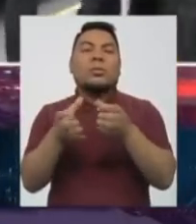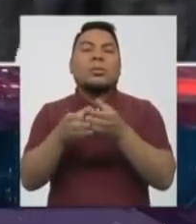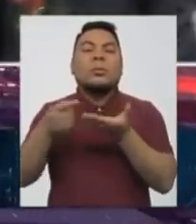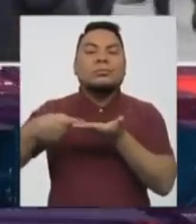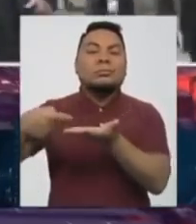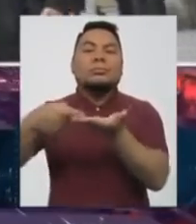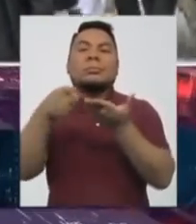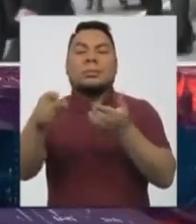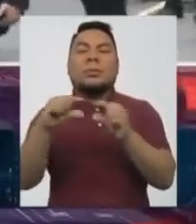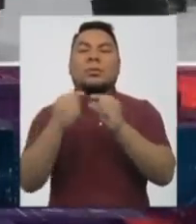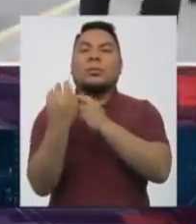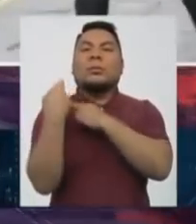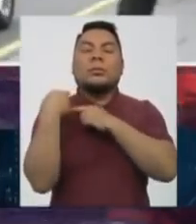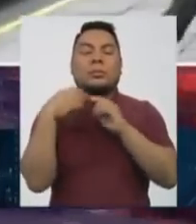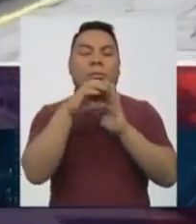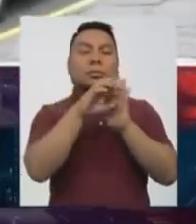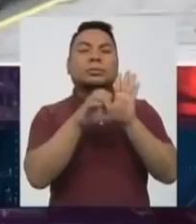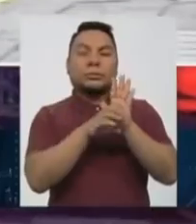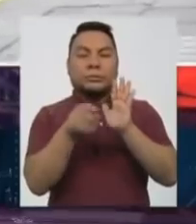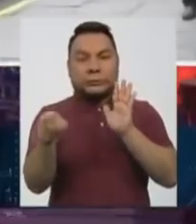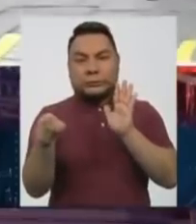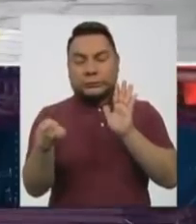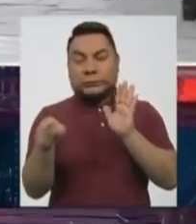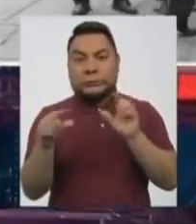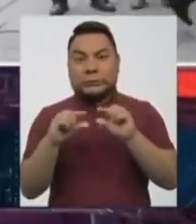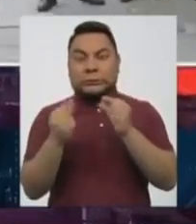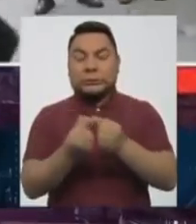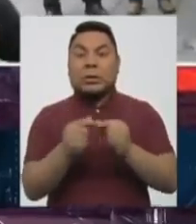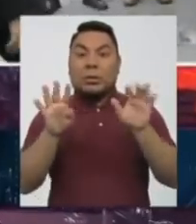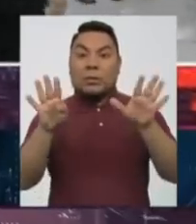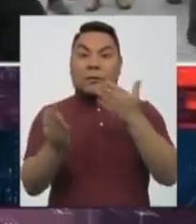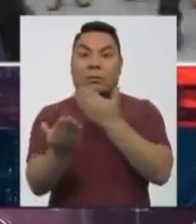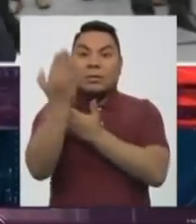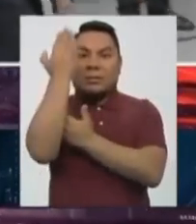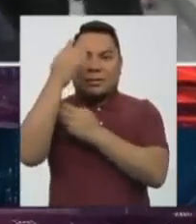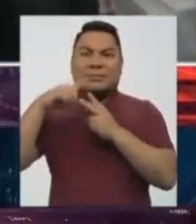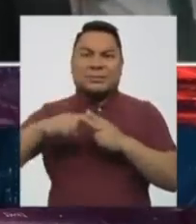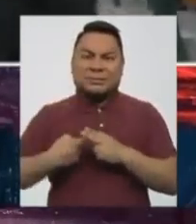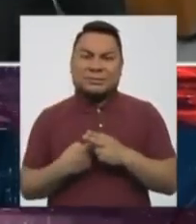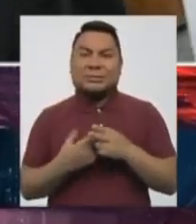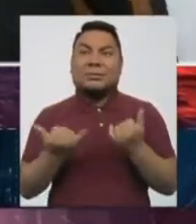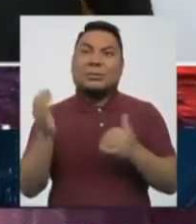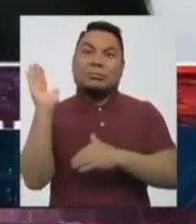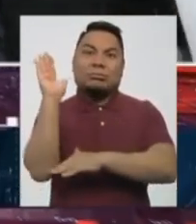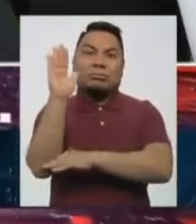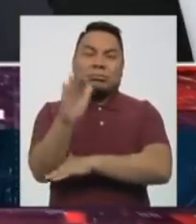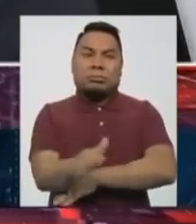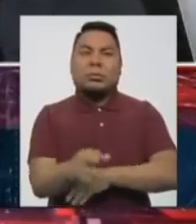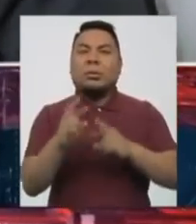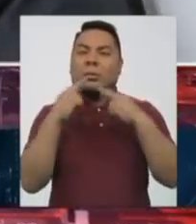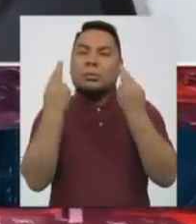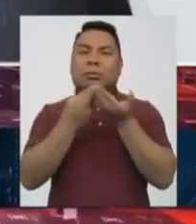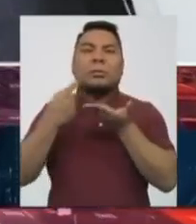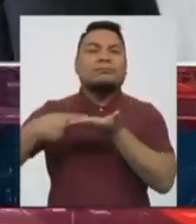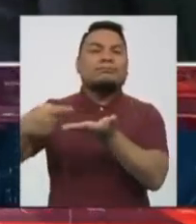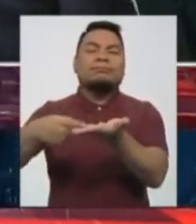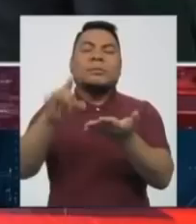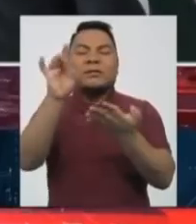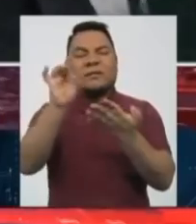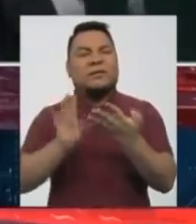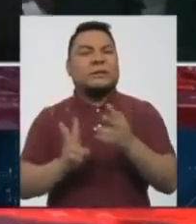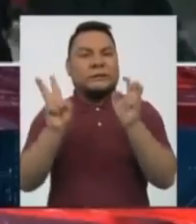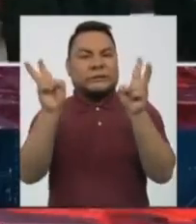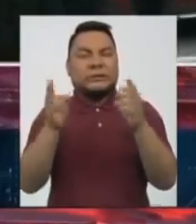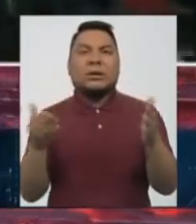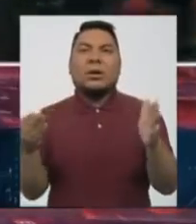Constitucionales, que empezó desde las 9 de la mañana. Y es que hoy justamente se iban a ver varios aspectos, entre ellos las acusaciones en